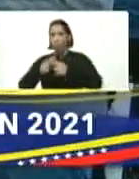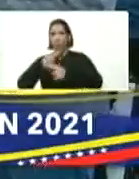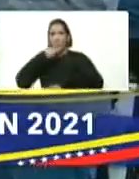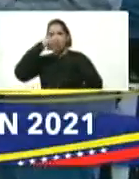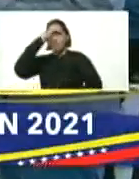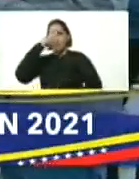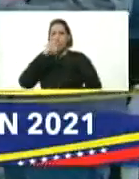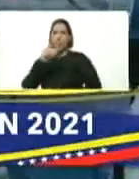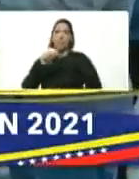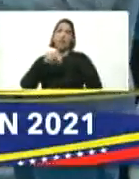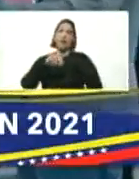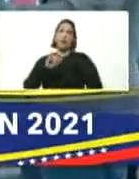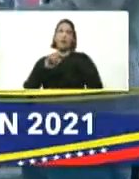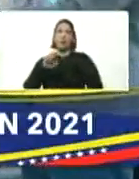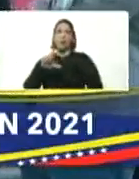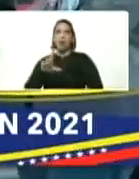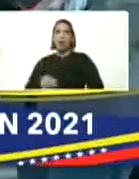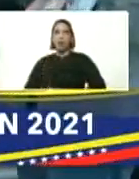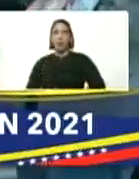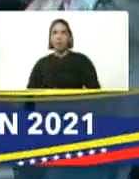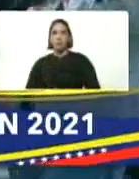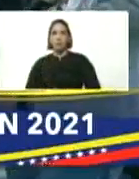llama Daniel Alvarado, El Legado.